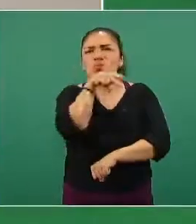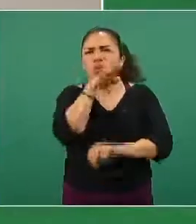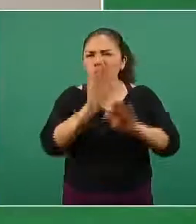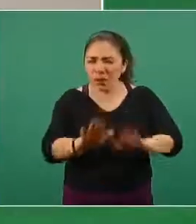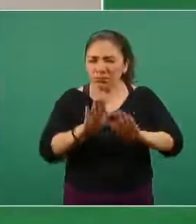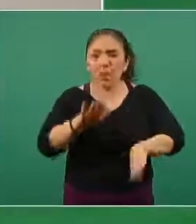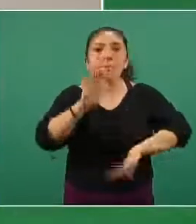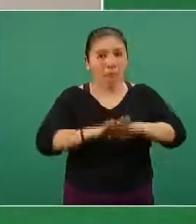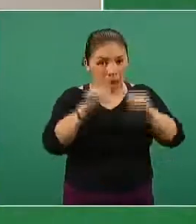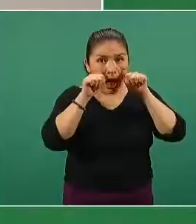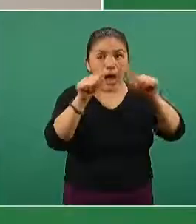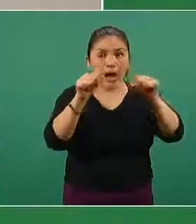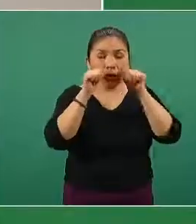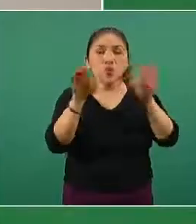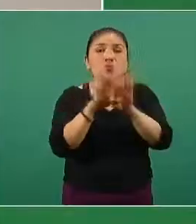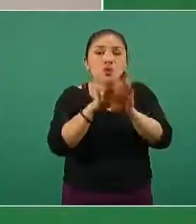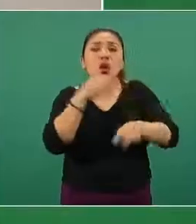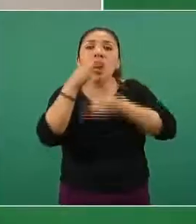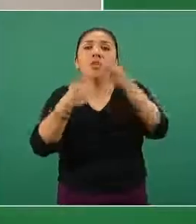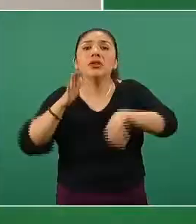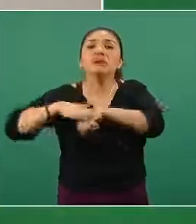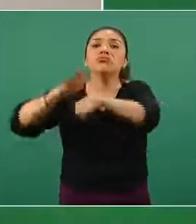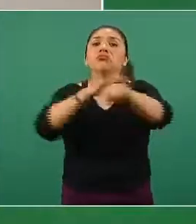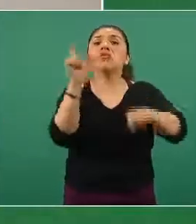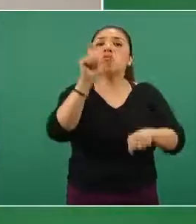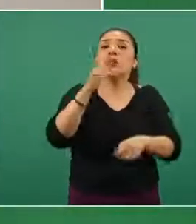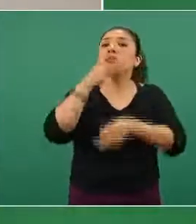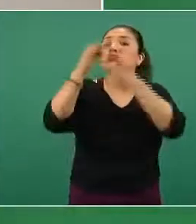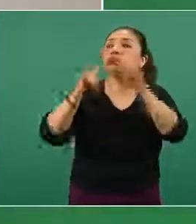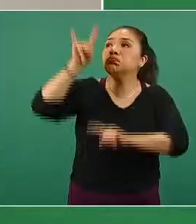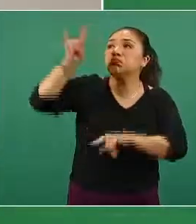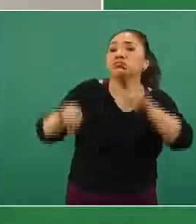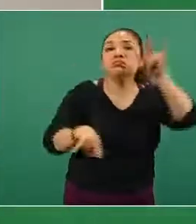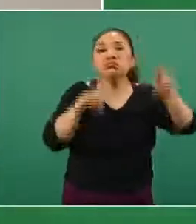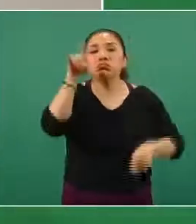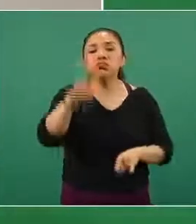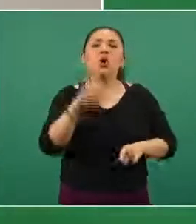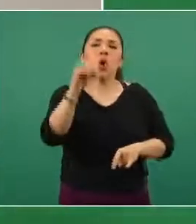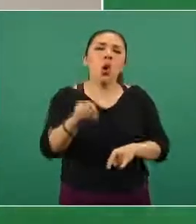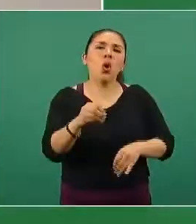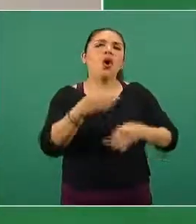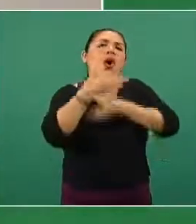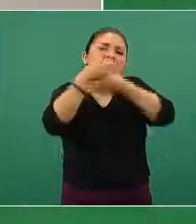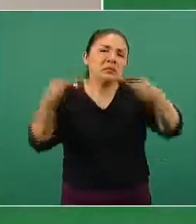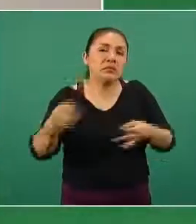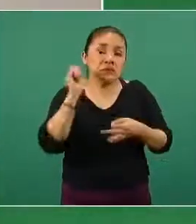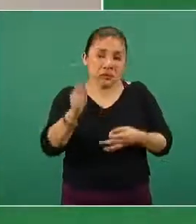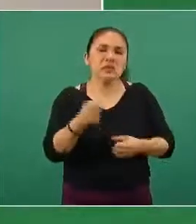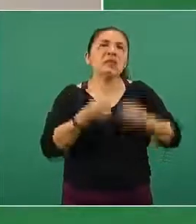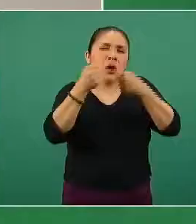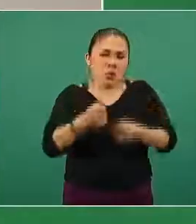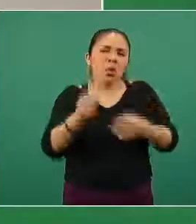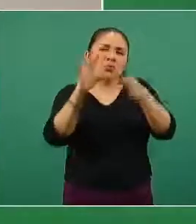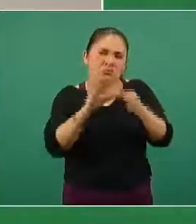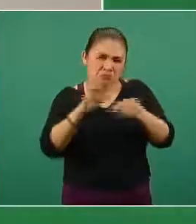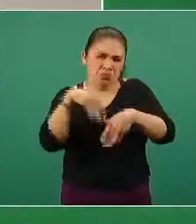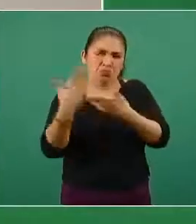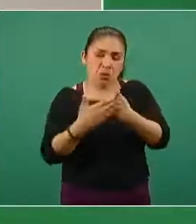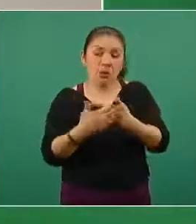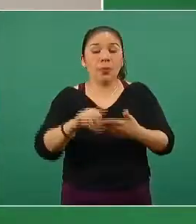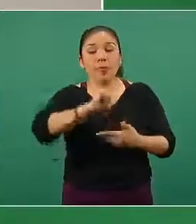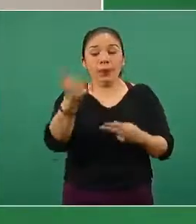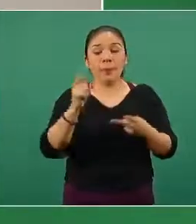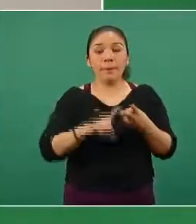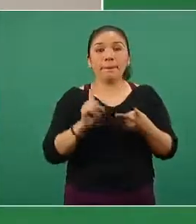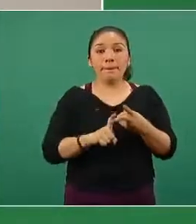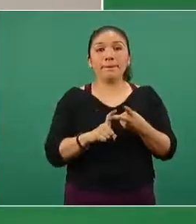esté atento a la convocatoria, esté atento a los anuncios de sus autoridades locales, de seguro le van a comentar. Y uno